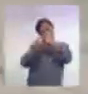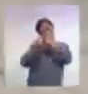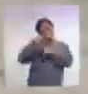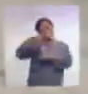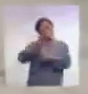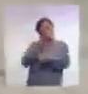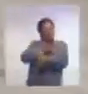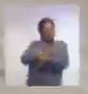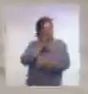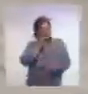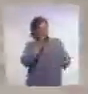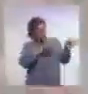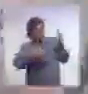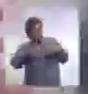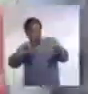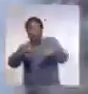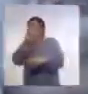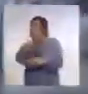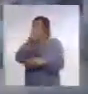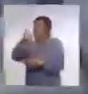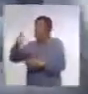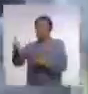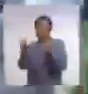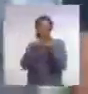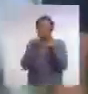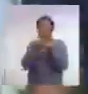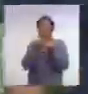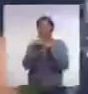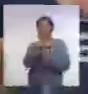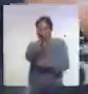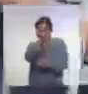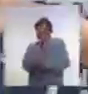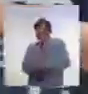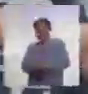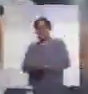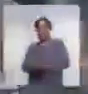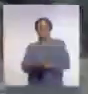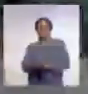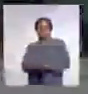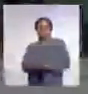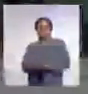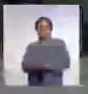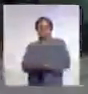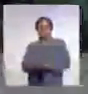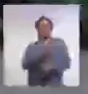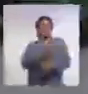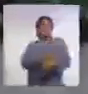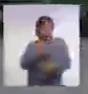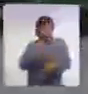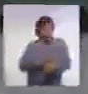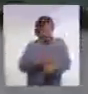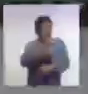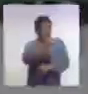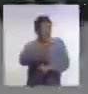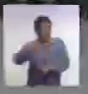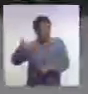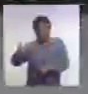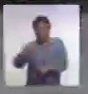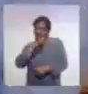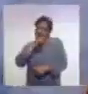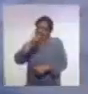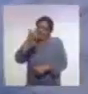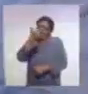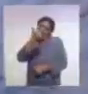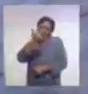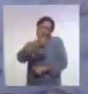en cada asunto y también aplicando el principio pro persona para que cada asunto se resuelva con la mejor legislación aplicable para cada